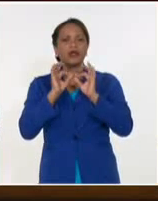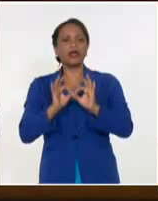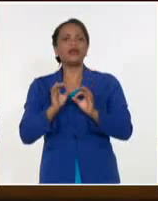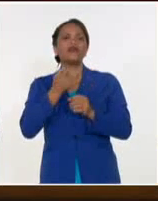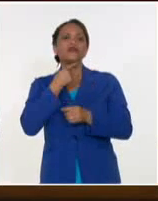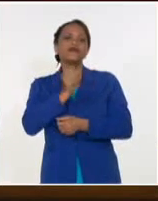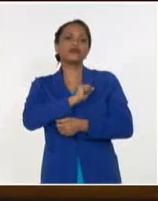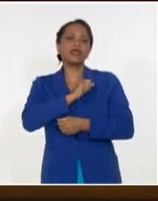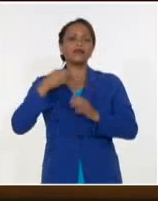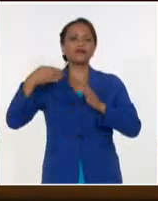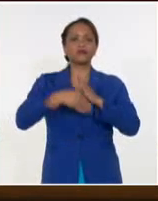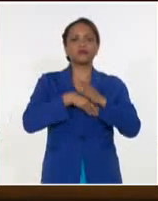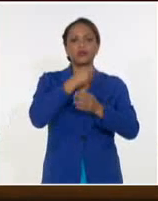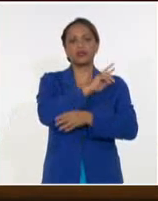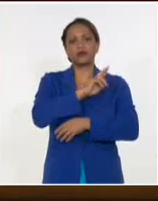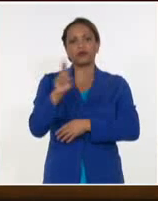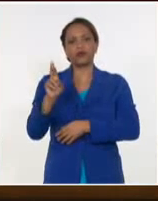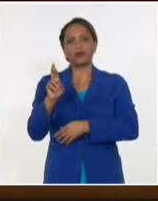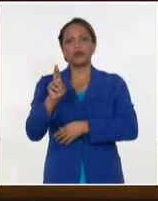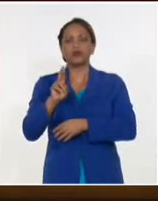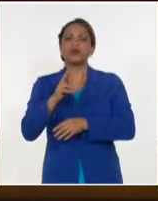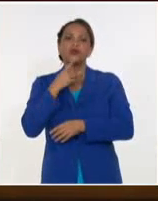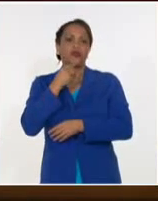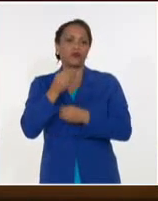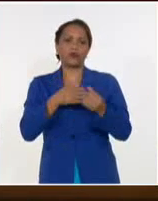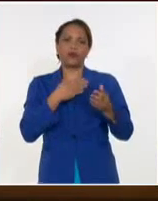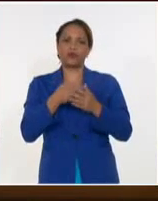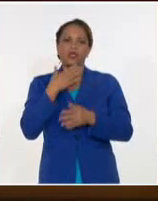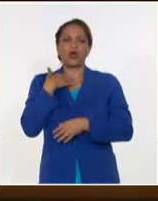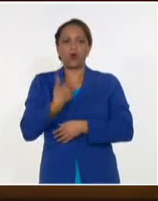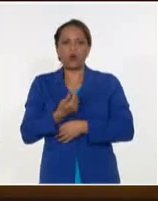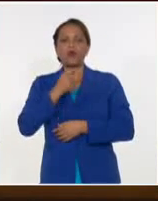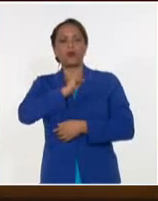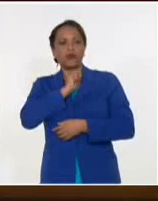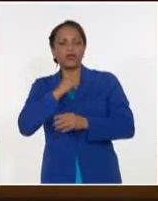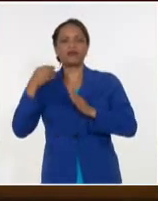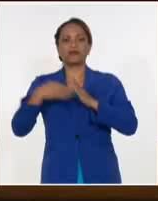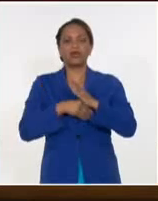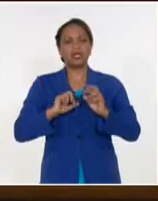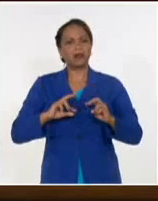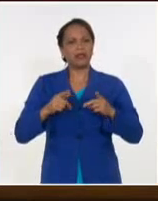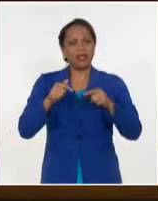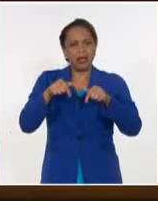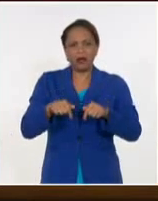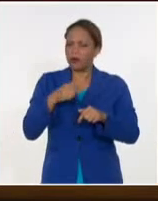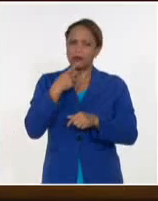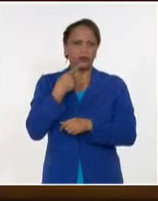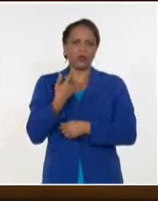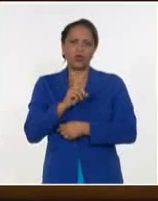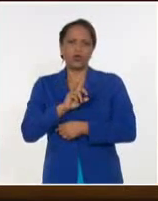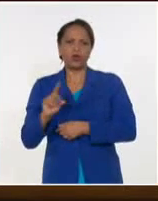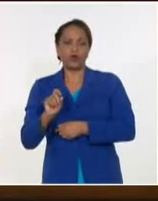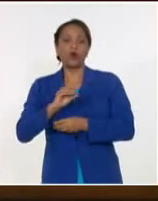a la revolución por todos los medios posibles. No voy a repetirlas. Los cambios más trascendentes en esa